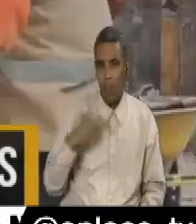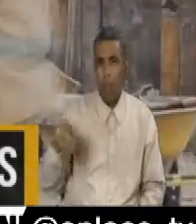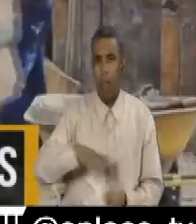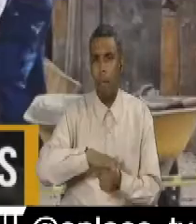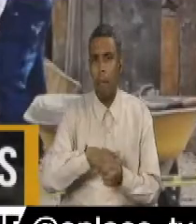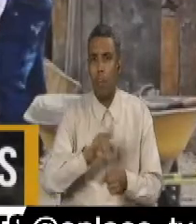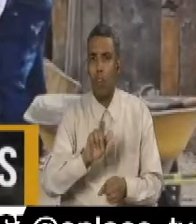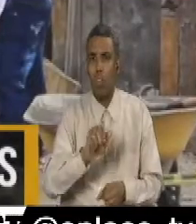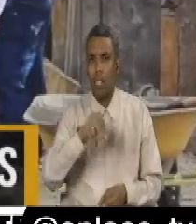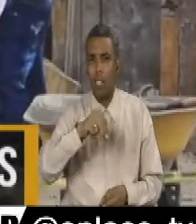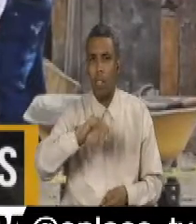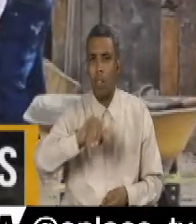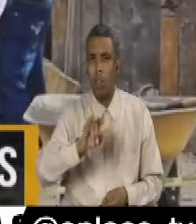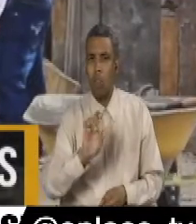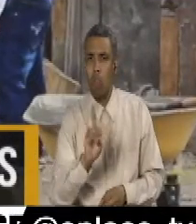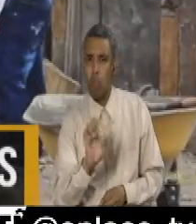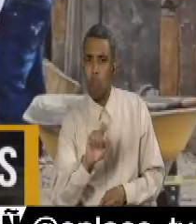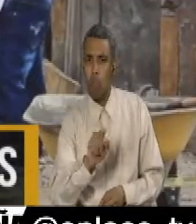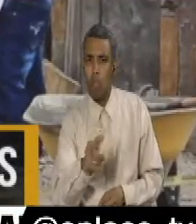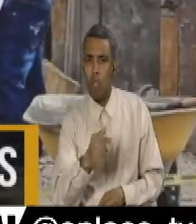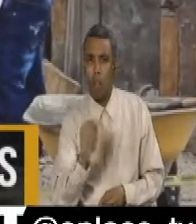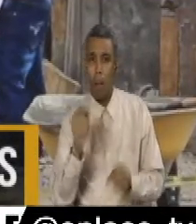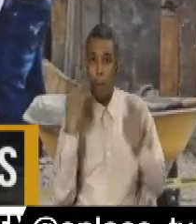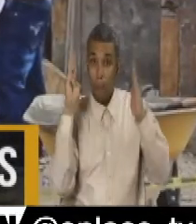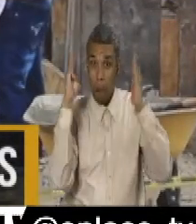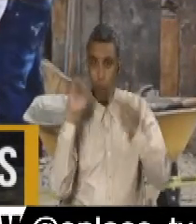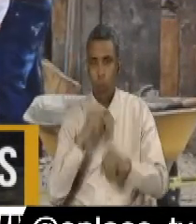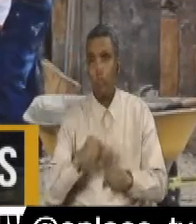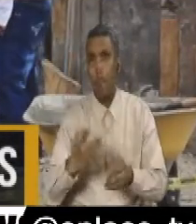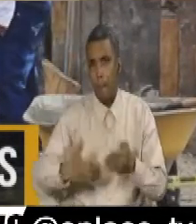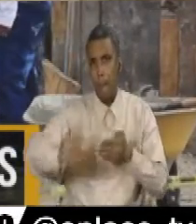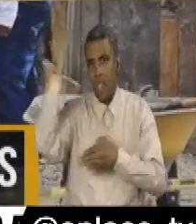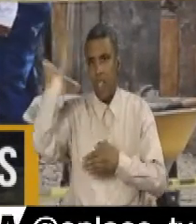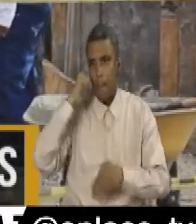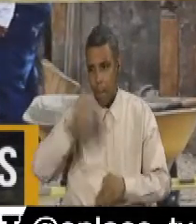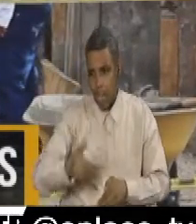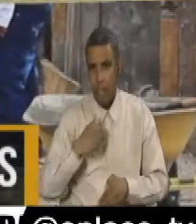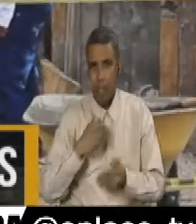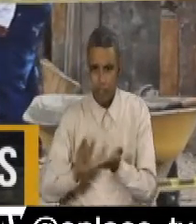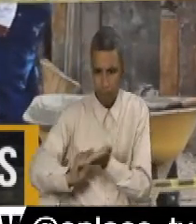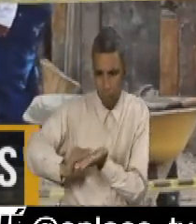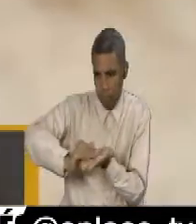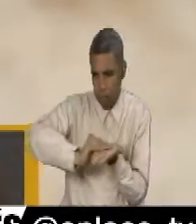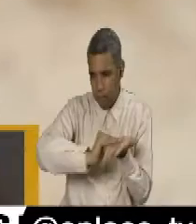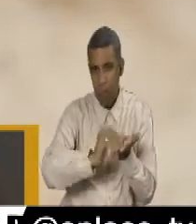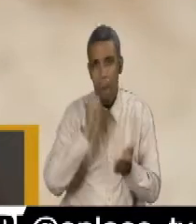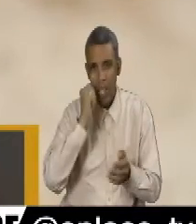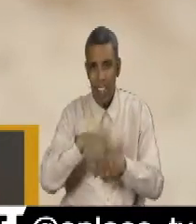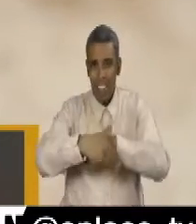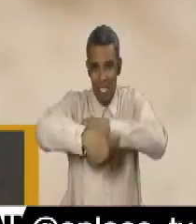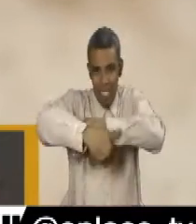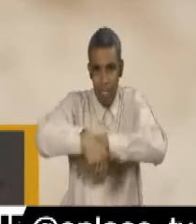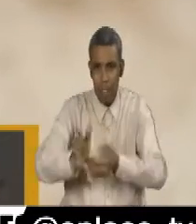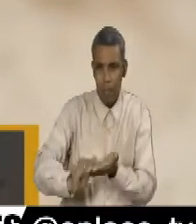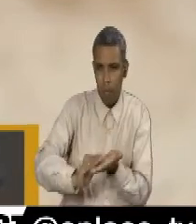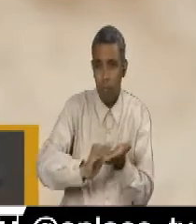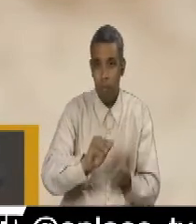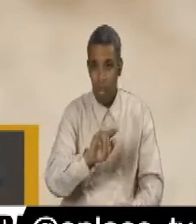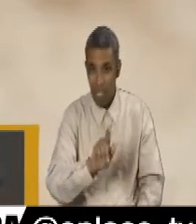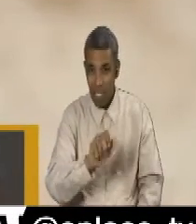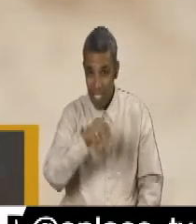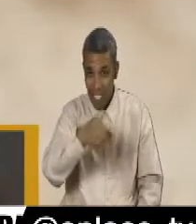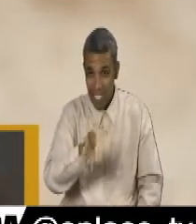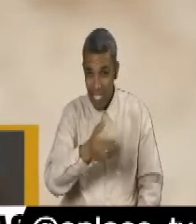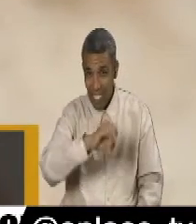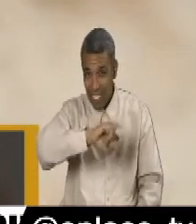mañana inician obras de autopavimentación. Ya para mañana vamos a empezar en el barrio San Judas y en el